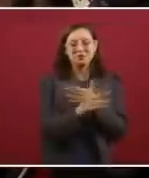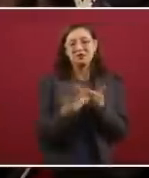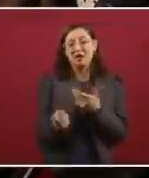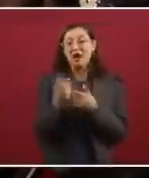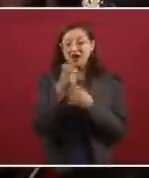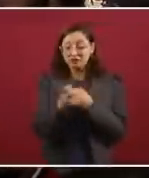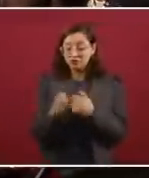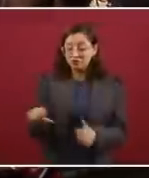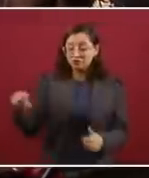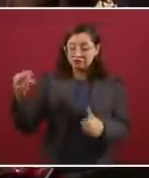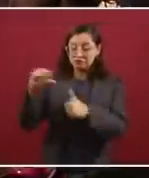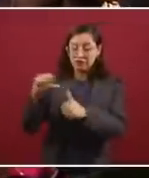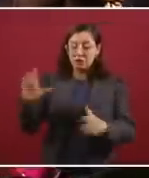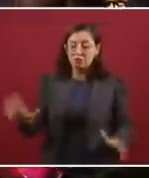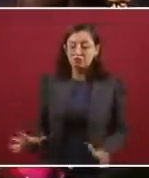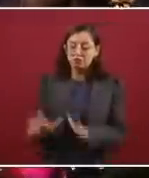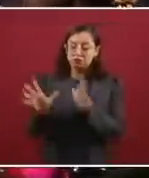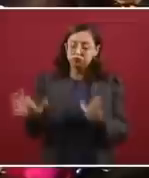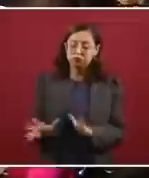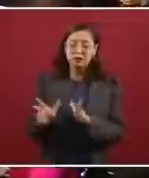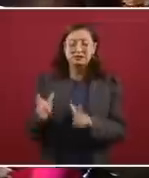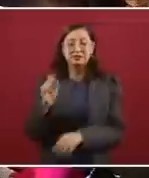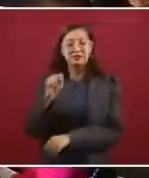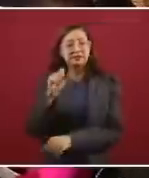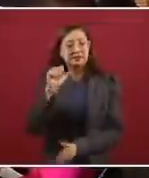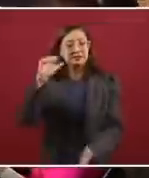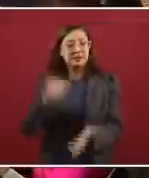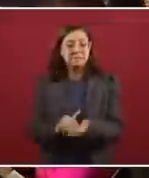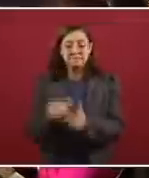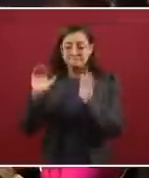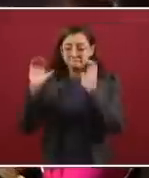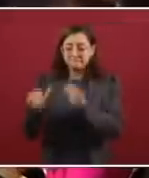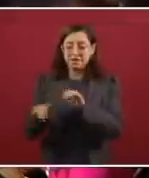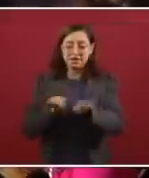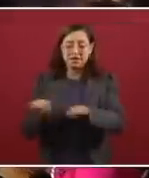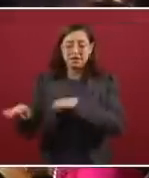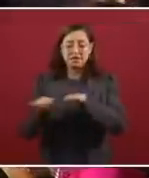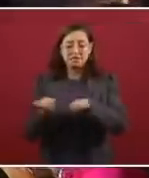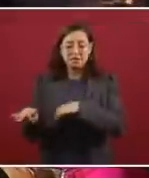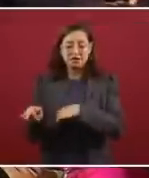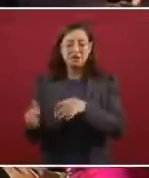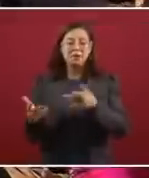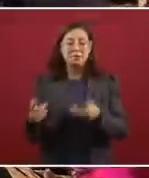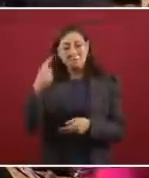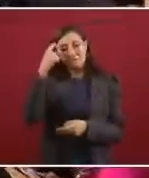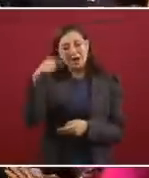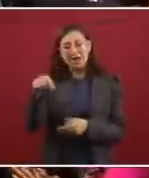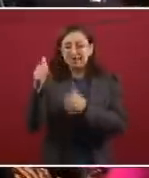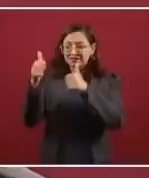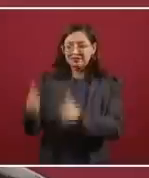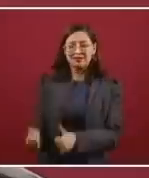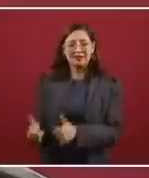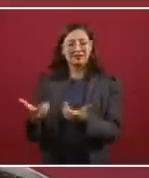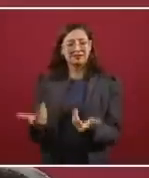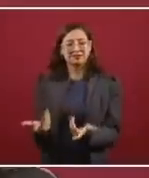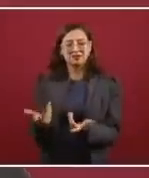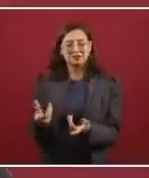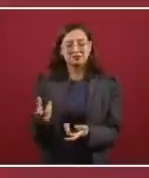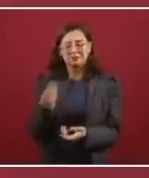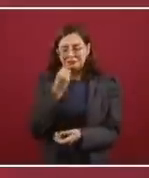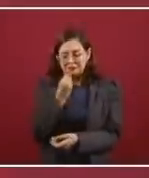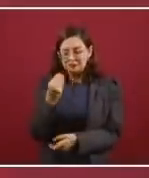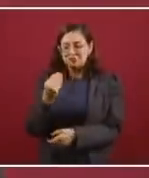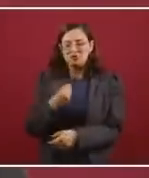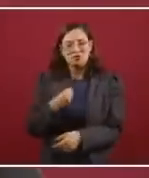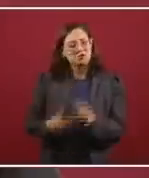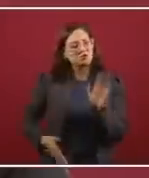Centroamérica. Es decir, ¿qué es lo que se quiere buscar? Que no tengas que asumir esos riesgos, que no tengas que correr